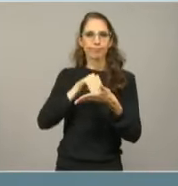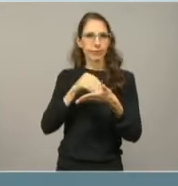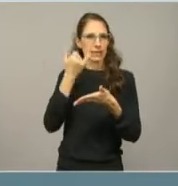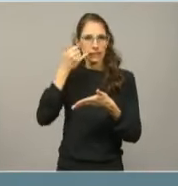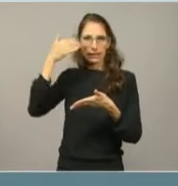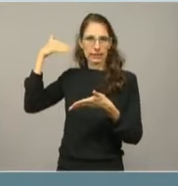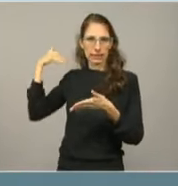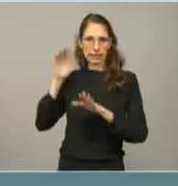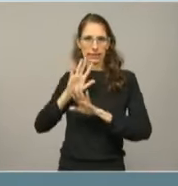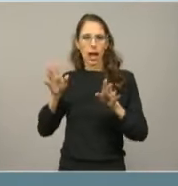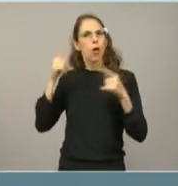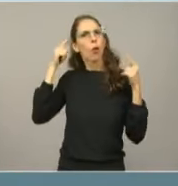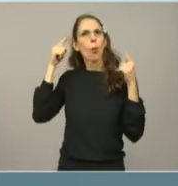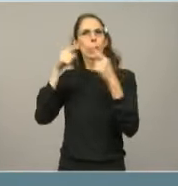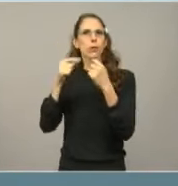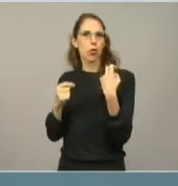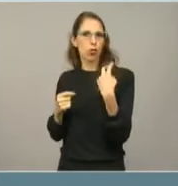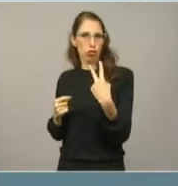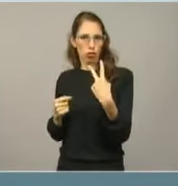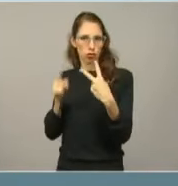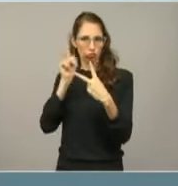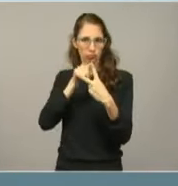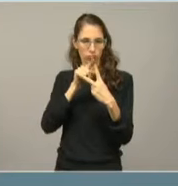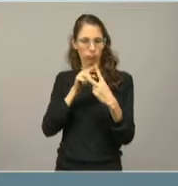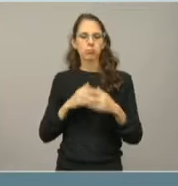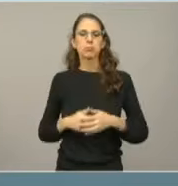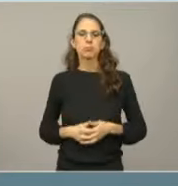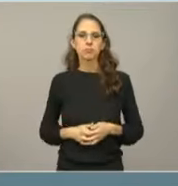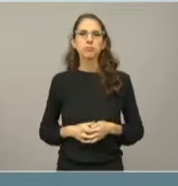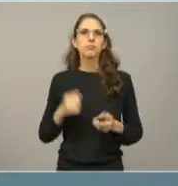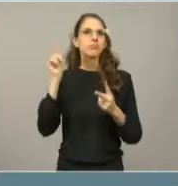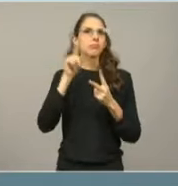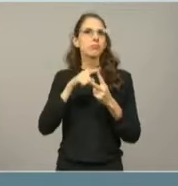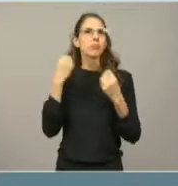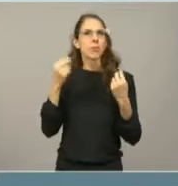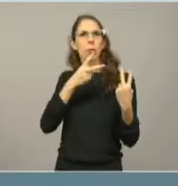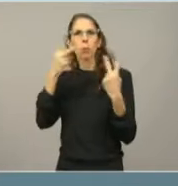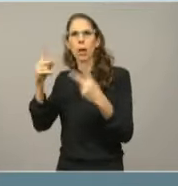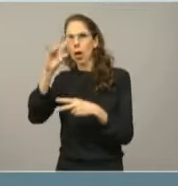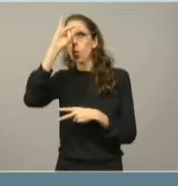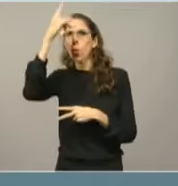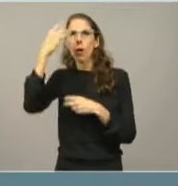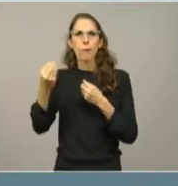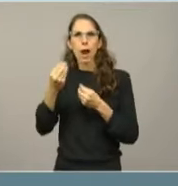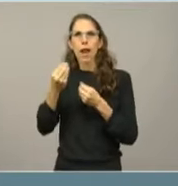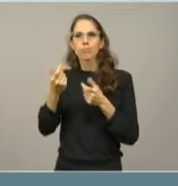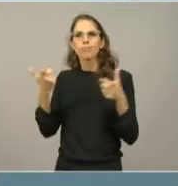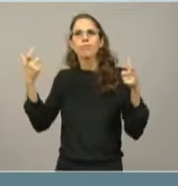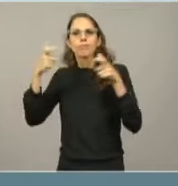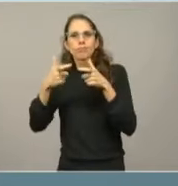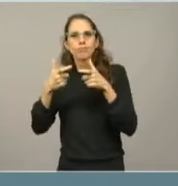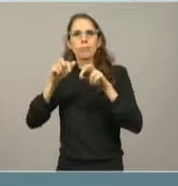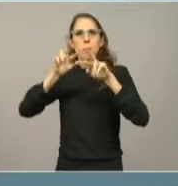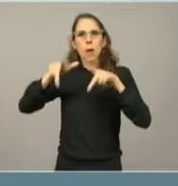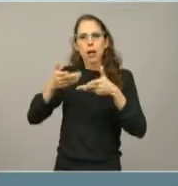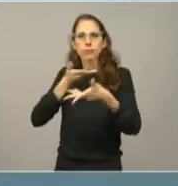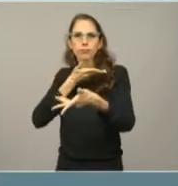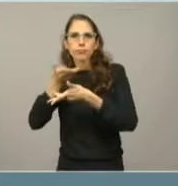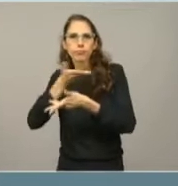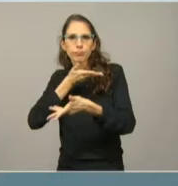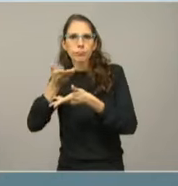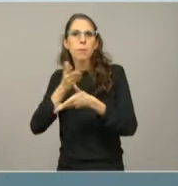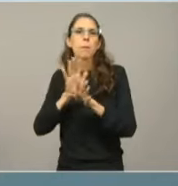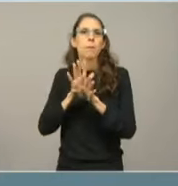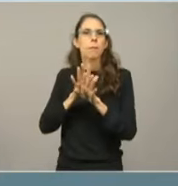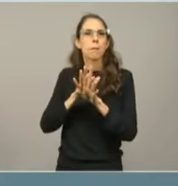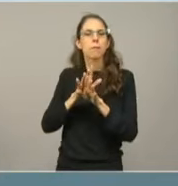eh con dos objetivos en primer lugar empezar a coordinar acciones eh para la organización eh